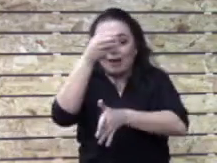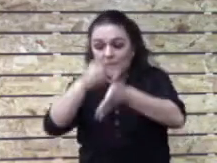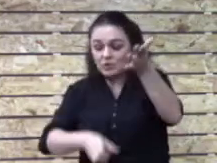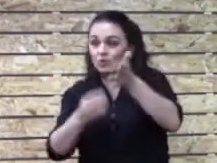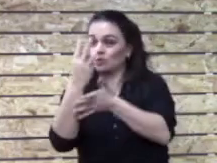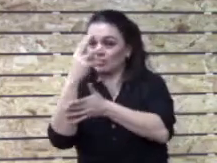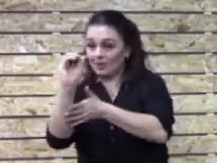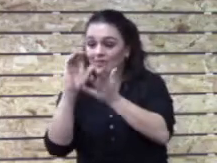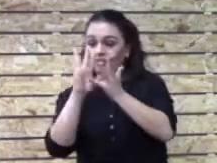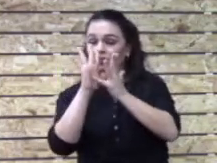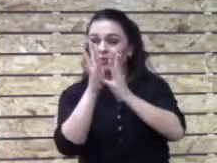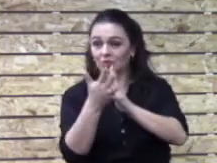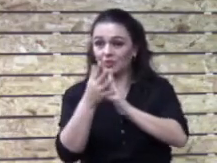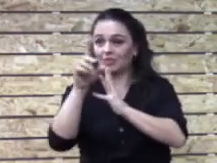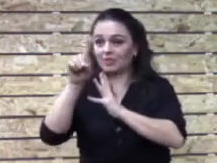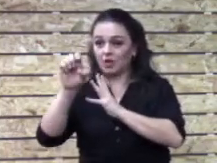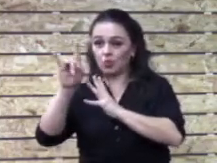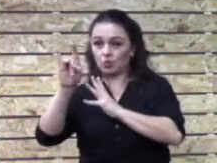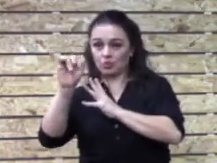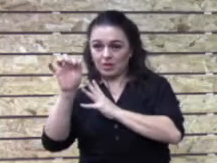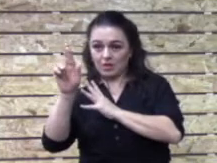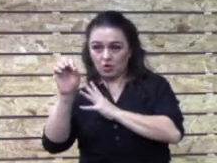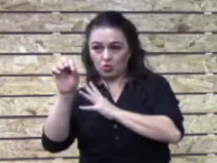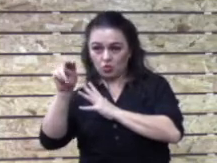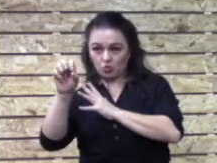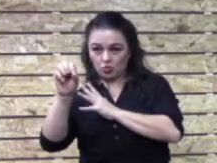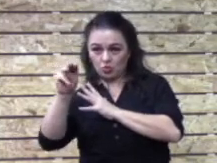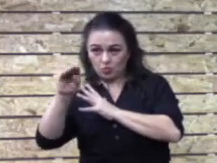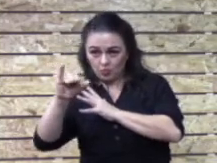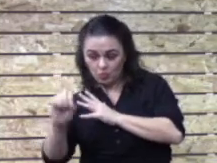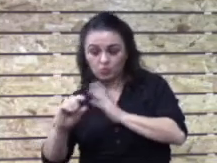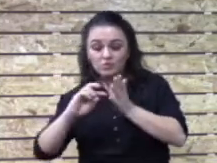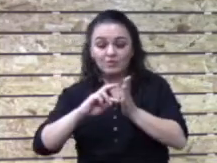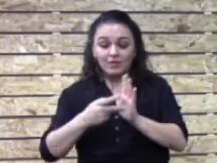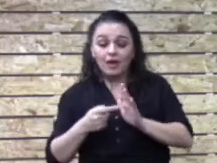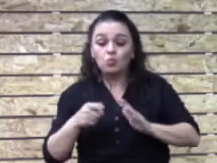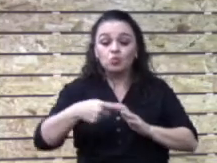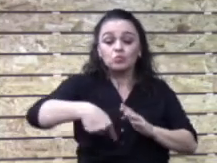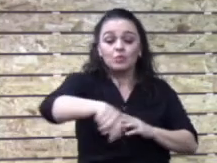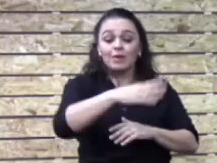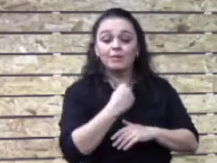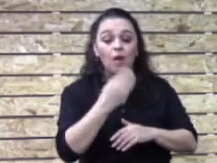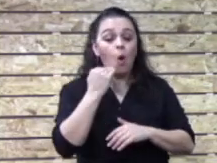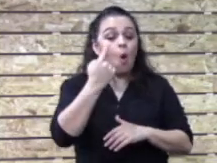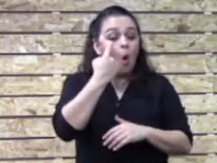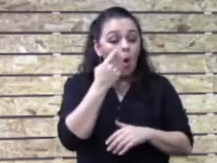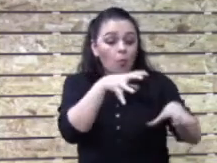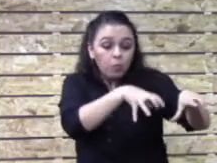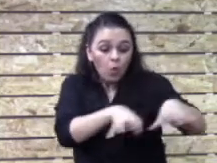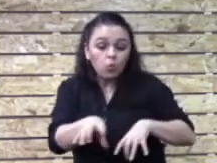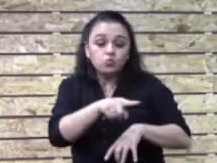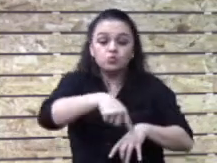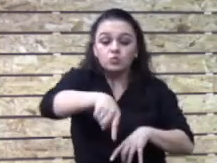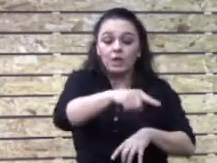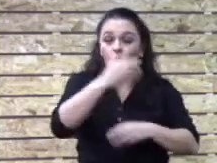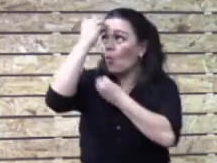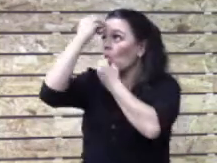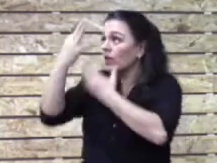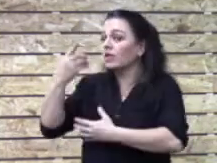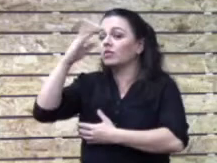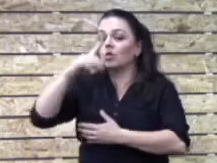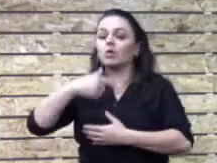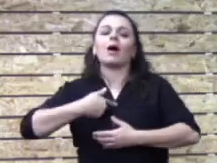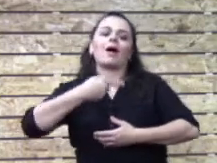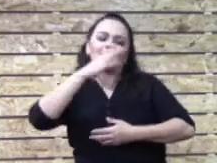que ellos vengan al observar la diferencia de su comportamiento y de la maldición o la bendición,